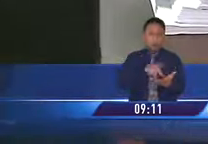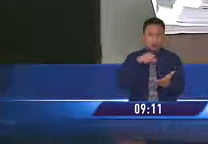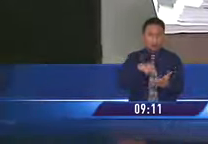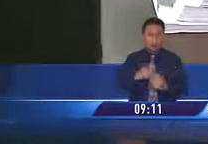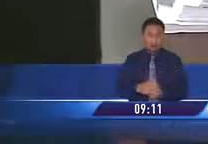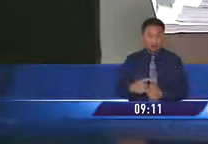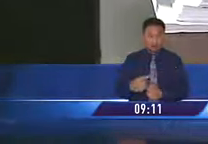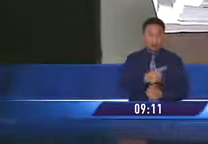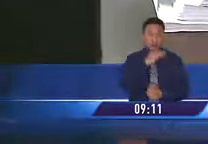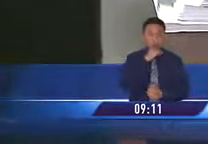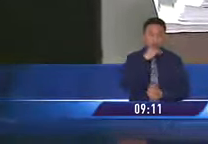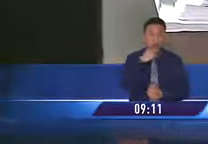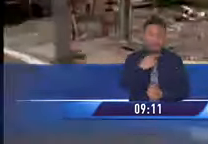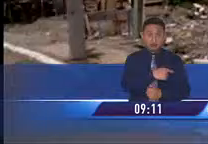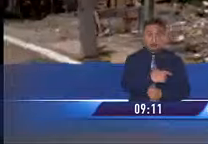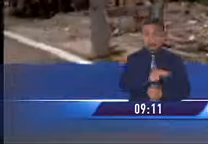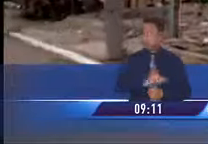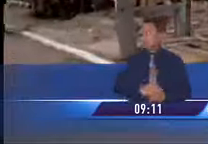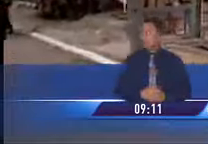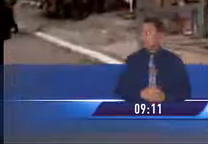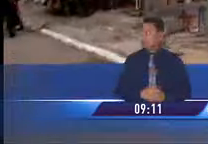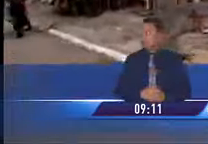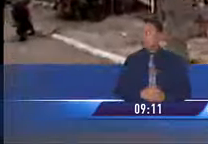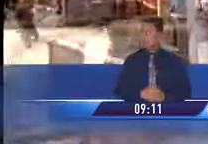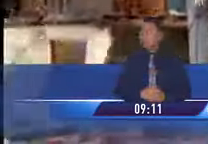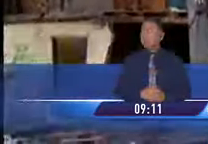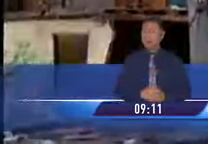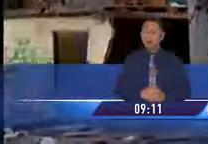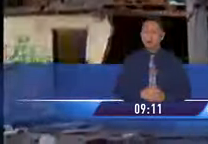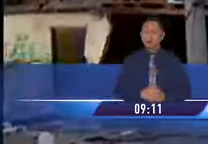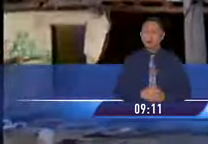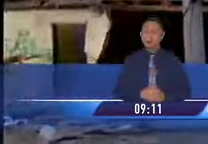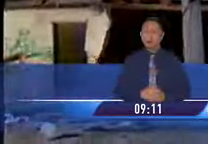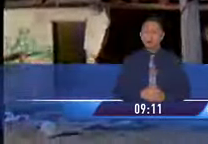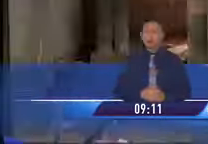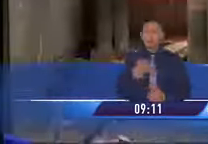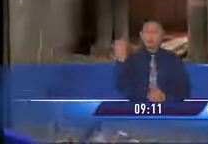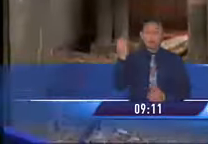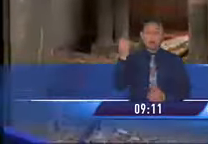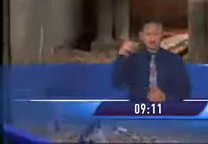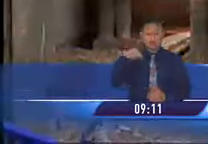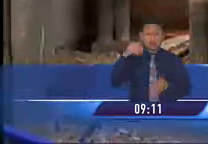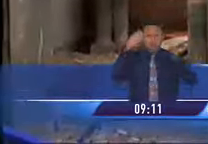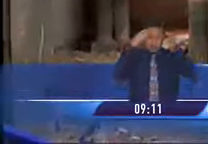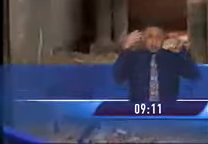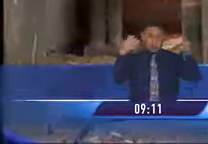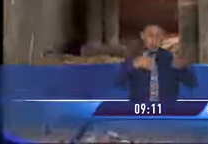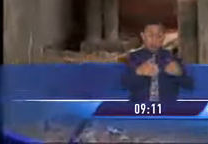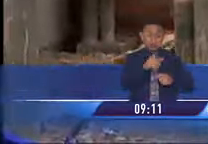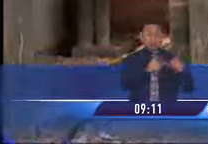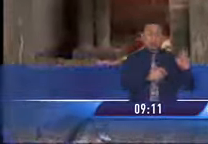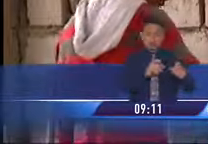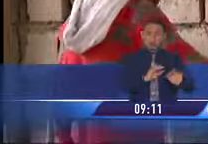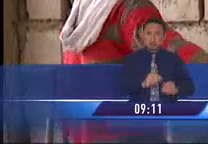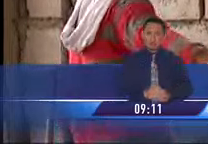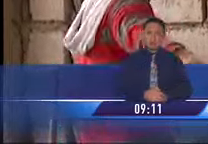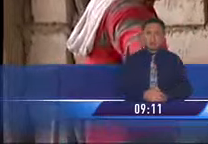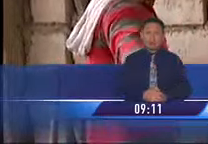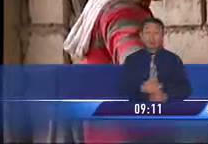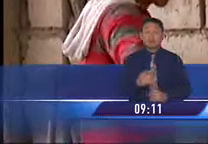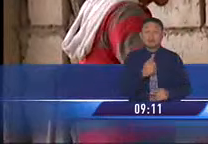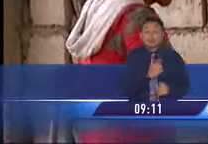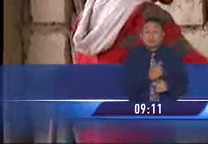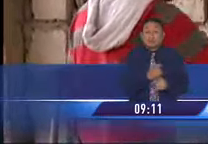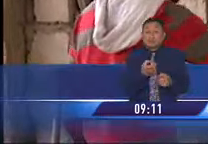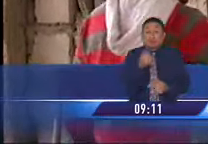fueron prioritarios en el contexto del terremoto. No eran emergentes ni estaban dirigidos a los damnificados. Por lo tanto, para